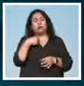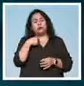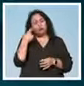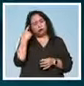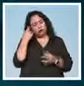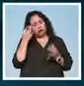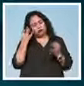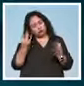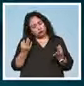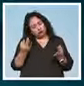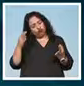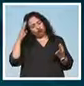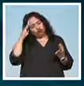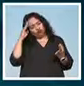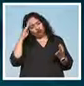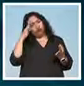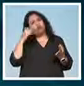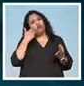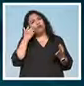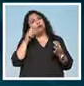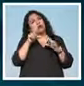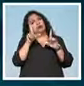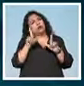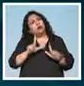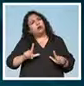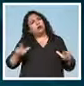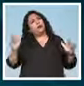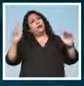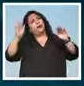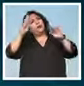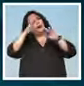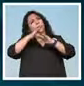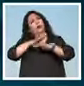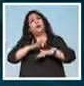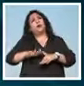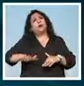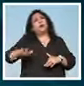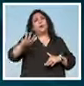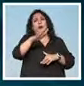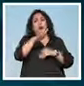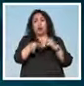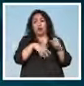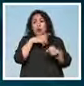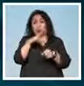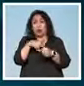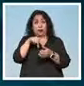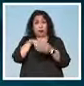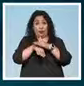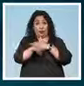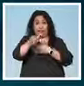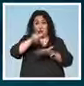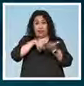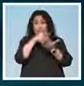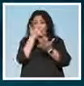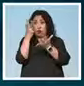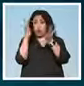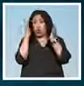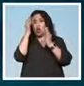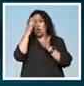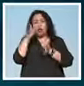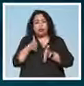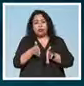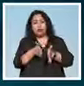meditación y reflexión, en busca de paz y serenidad en medio de la naturaleza. Dentro del bosque, lo que se conoce como el